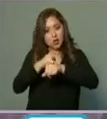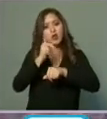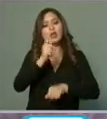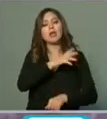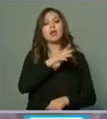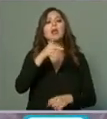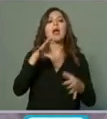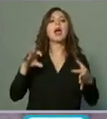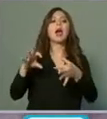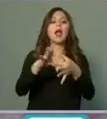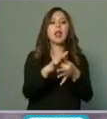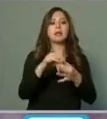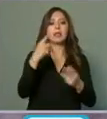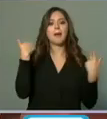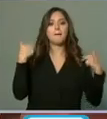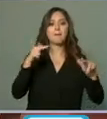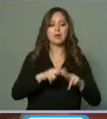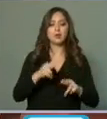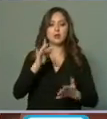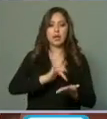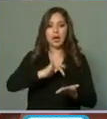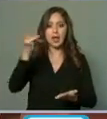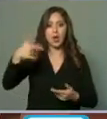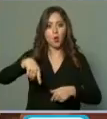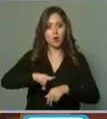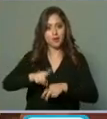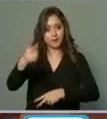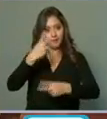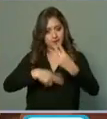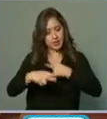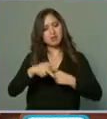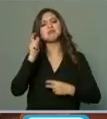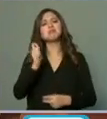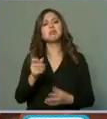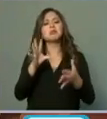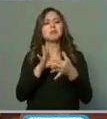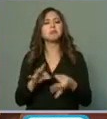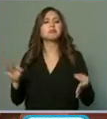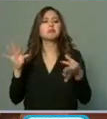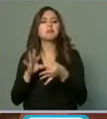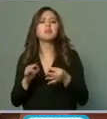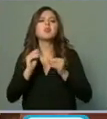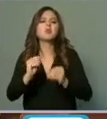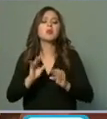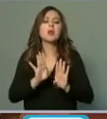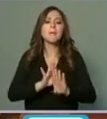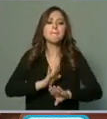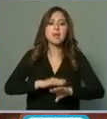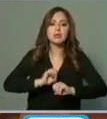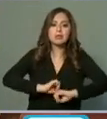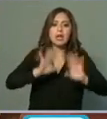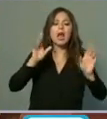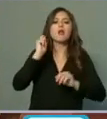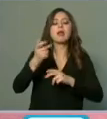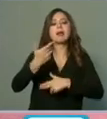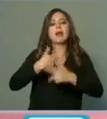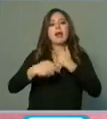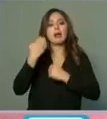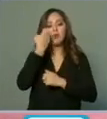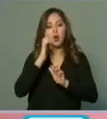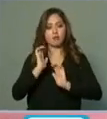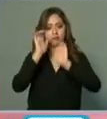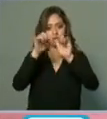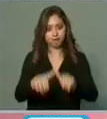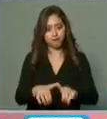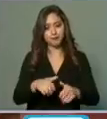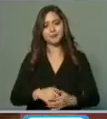la Alianza de Maestros. Un gusto que esté con nosotros y gracias por venirnos a externar también esta parte del regreso a clases. Claro, tenemos que verlo de